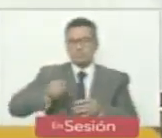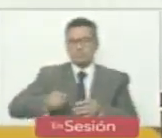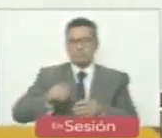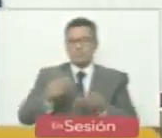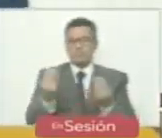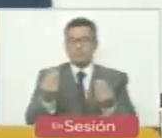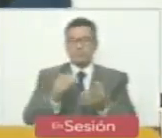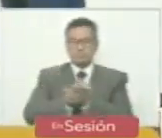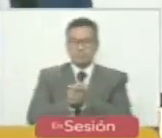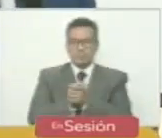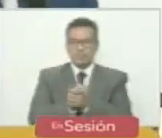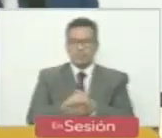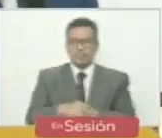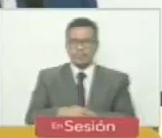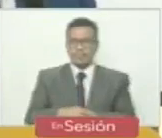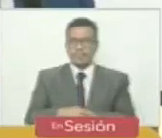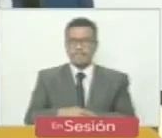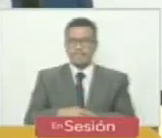amigo